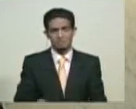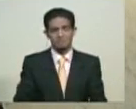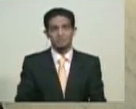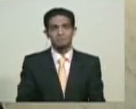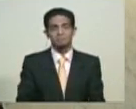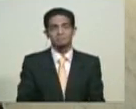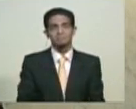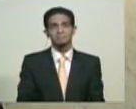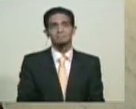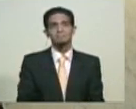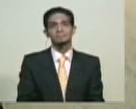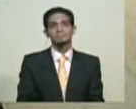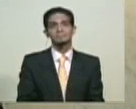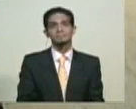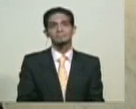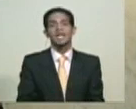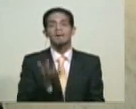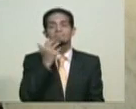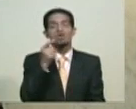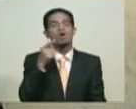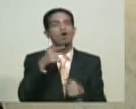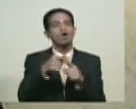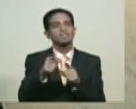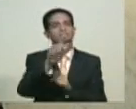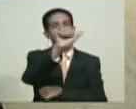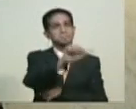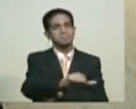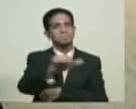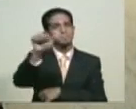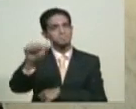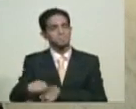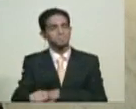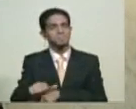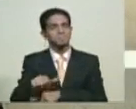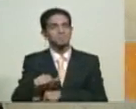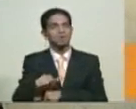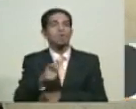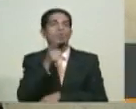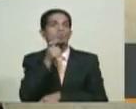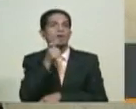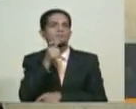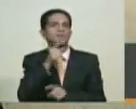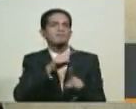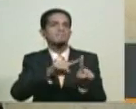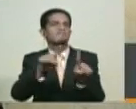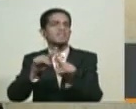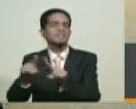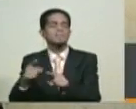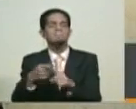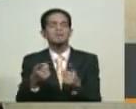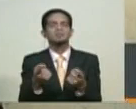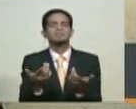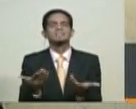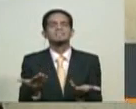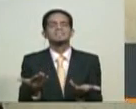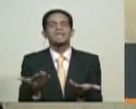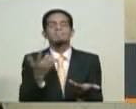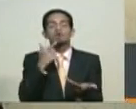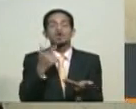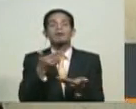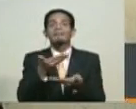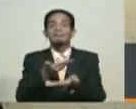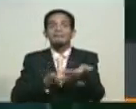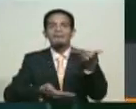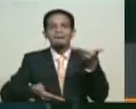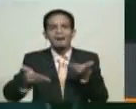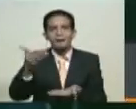Pudiéramos tener versiones diferentes de la naturaleza y la razón, pero lo cierto es que ninguno de los tipos de cambio fijados del